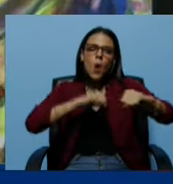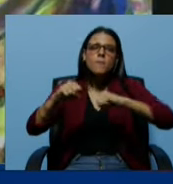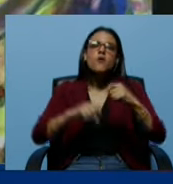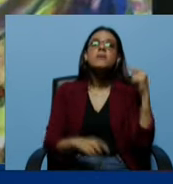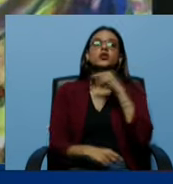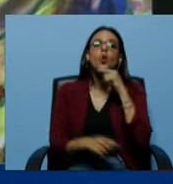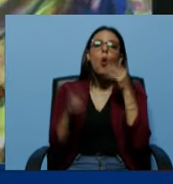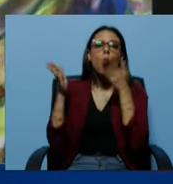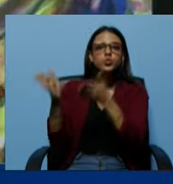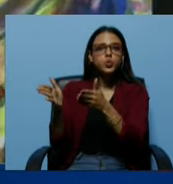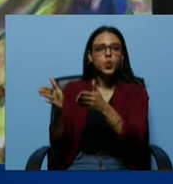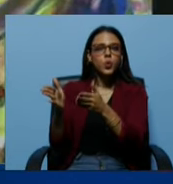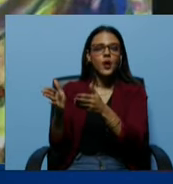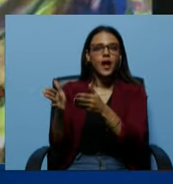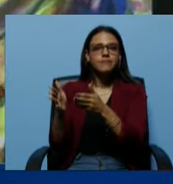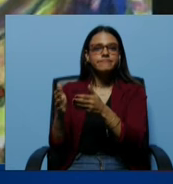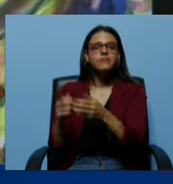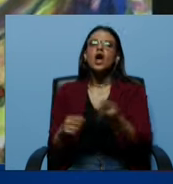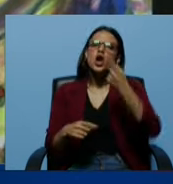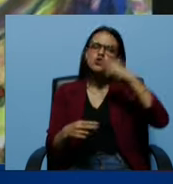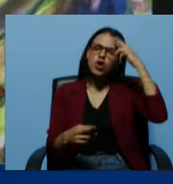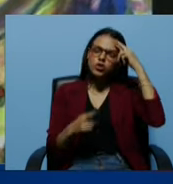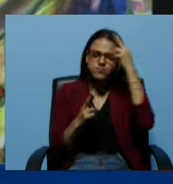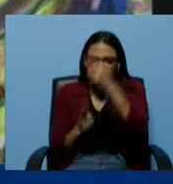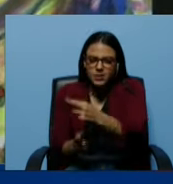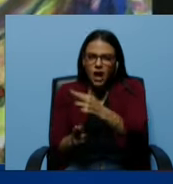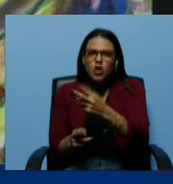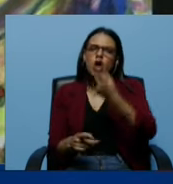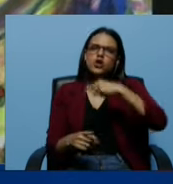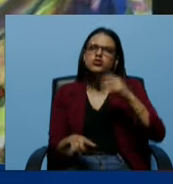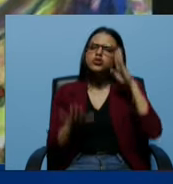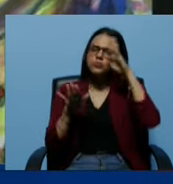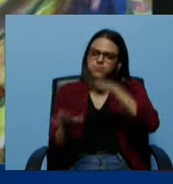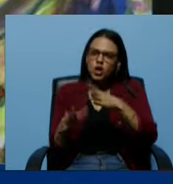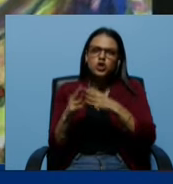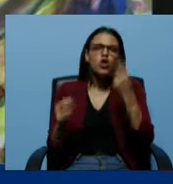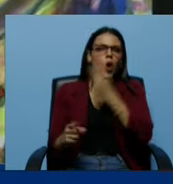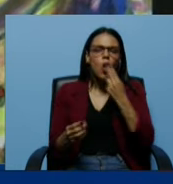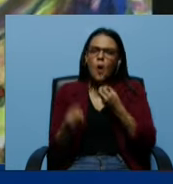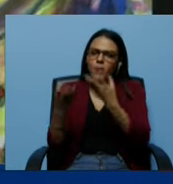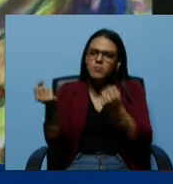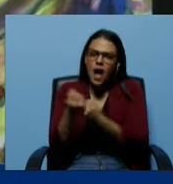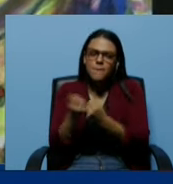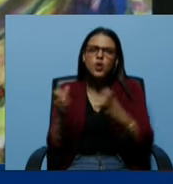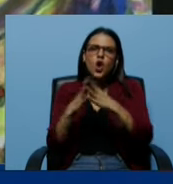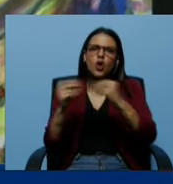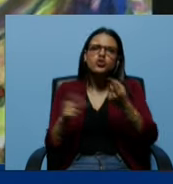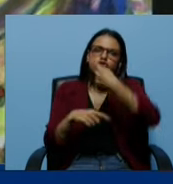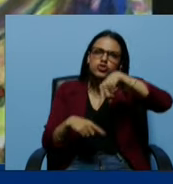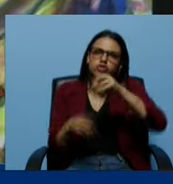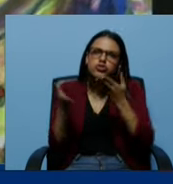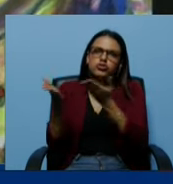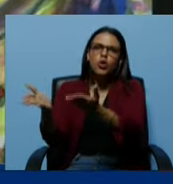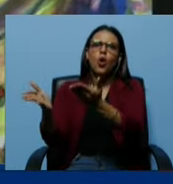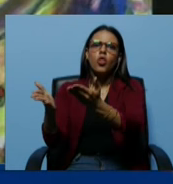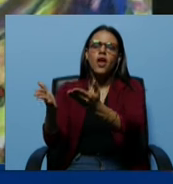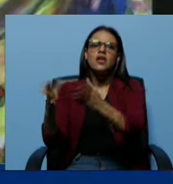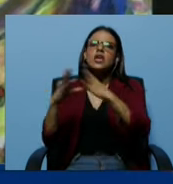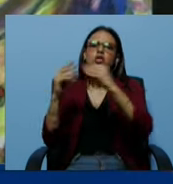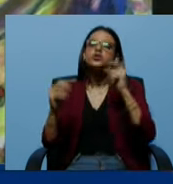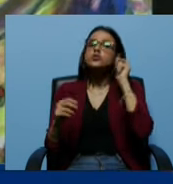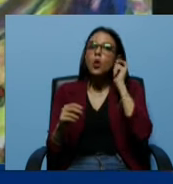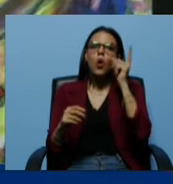Octubres. Nuestro reconocimiento, admiración, nuestro compromiso y cariño para todas y para